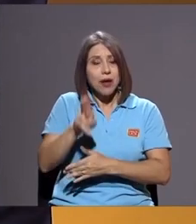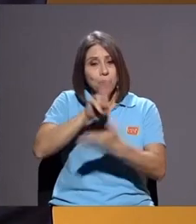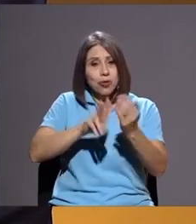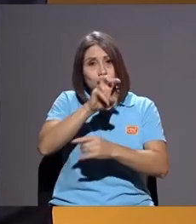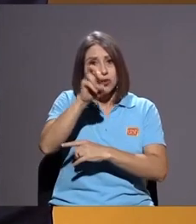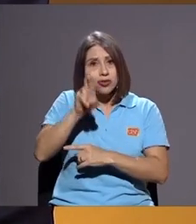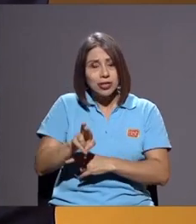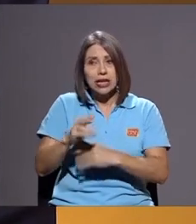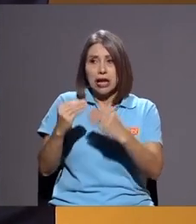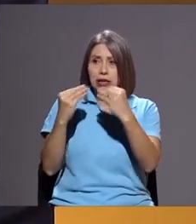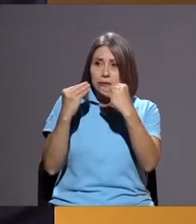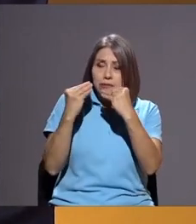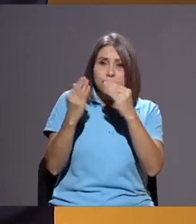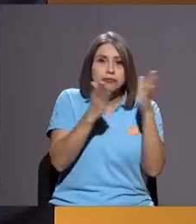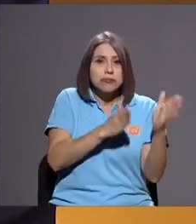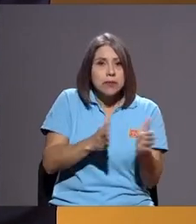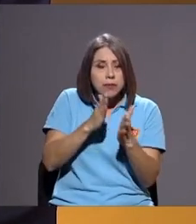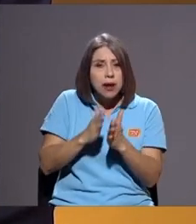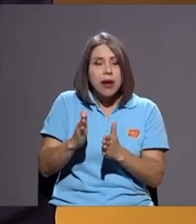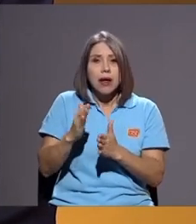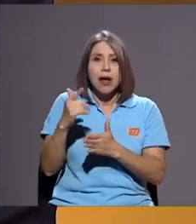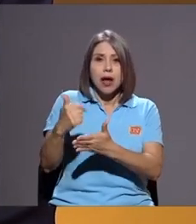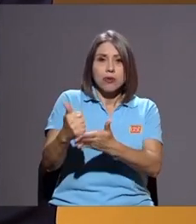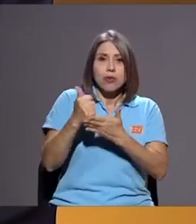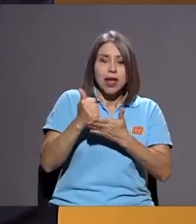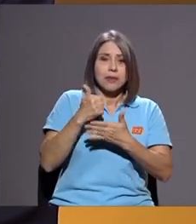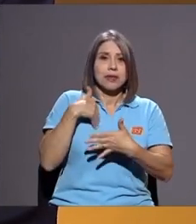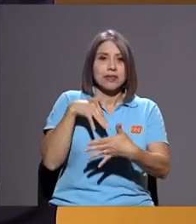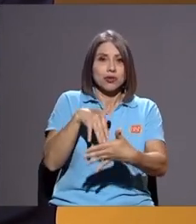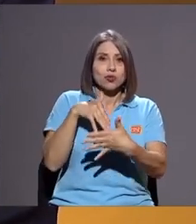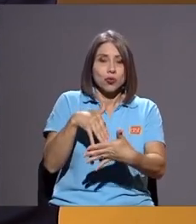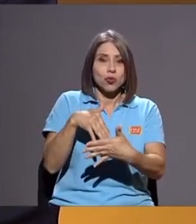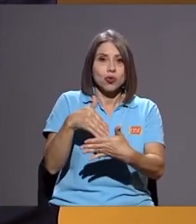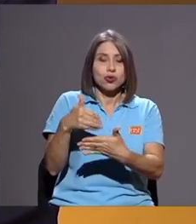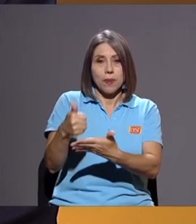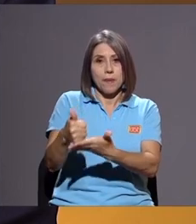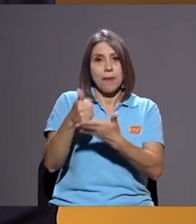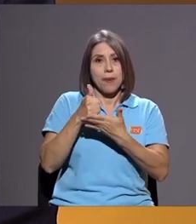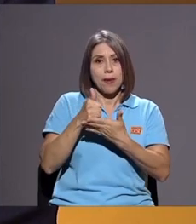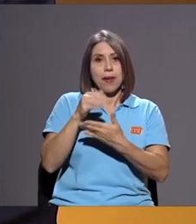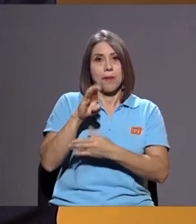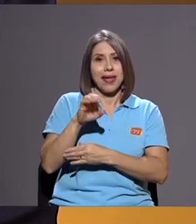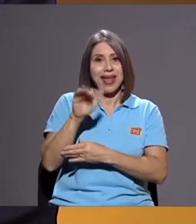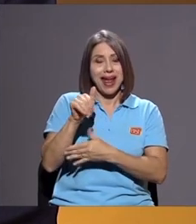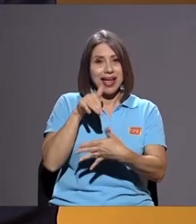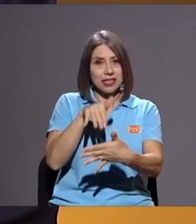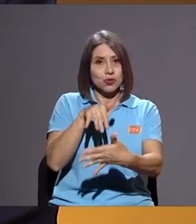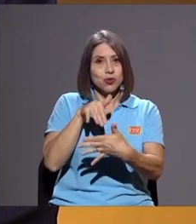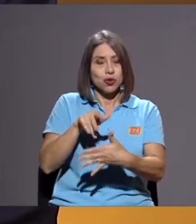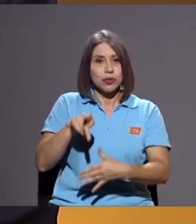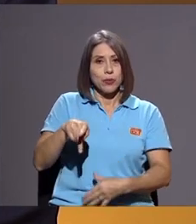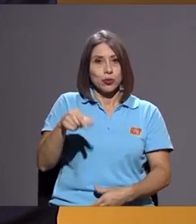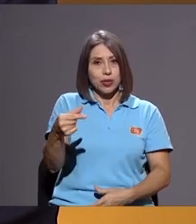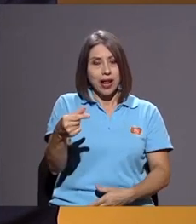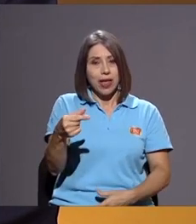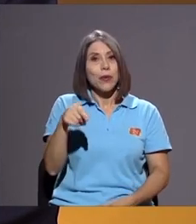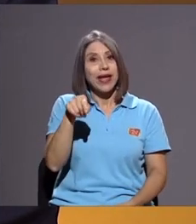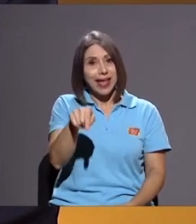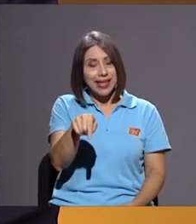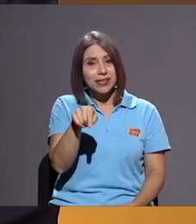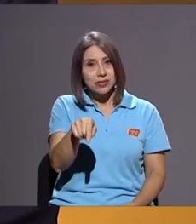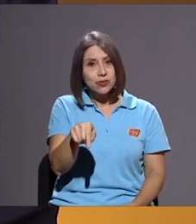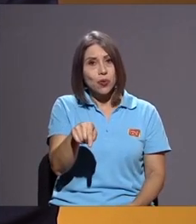formarme para ayudarme en mis estudios y dejarme en estudios de posgrado en su